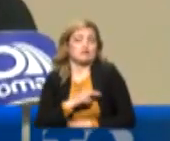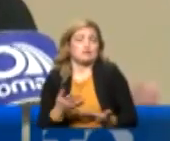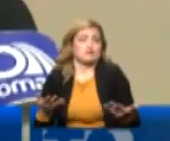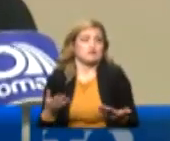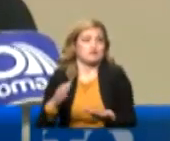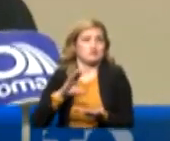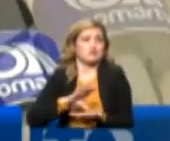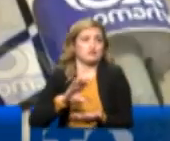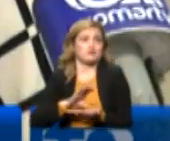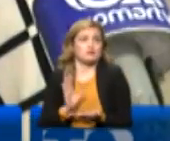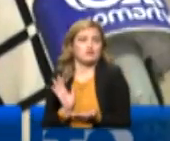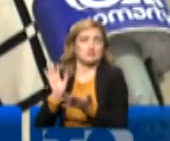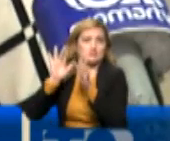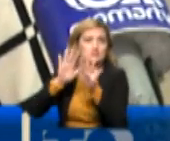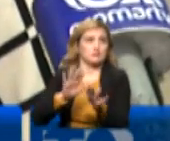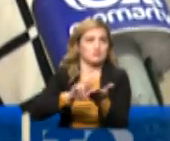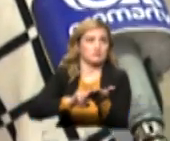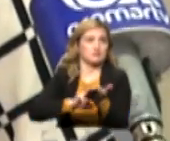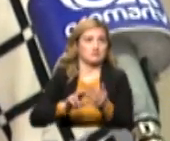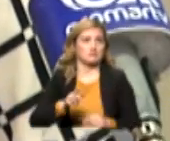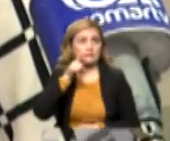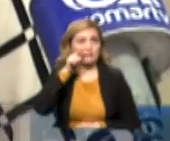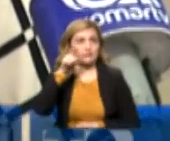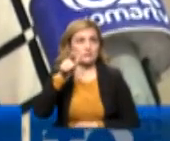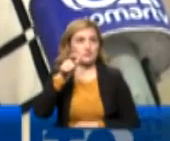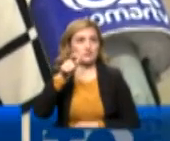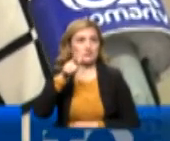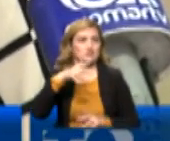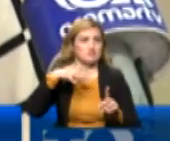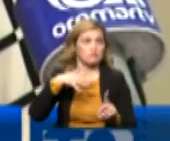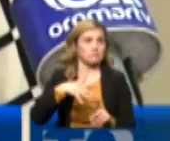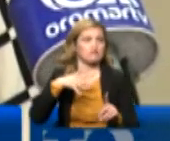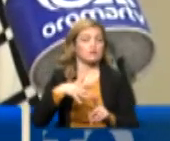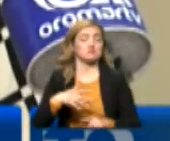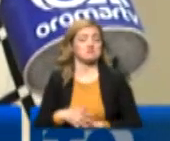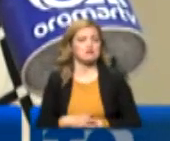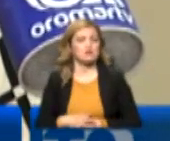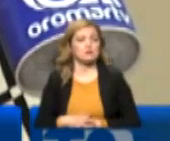centrales a donde ir a reunirnos? Fiscalía se ha empecinado en demostrar que